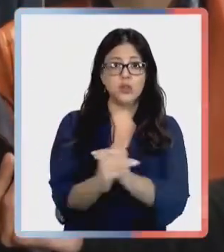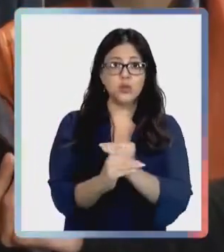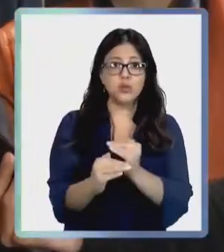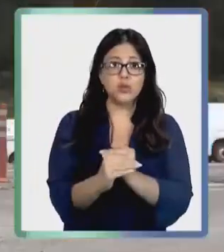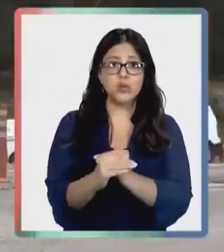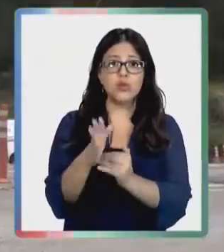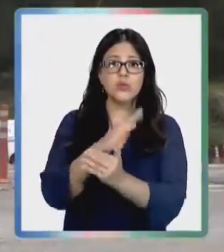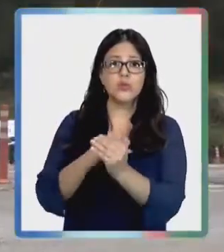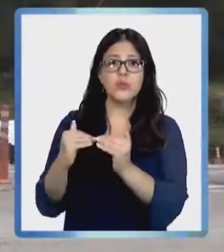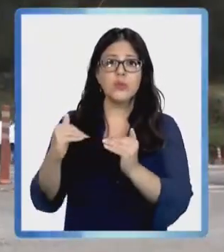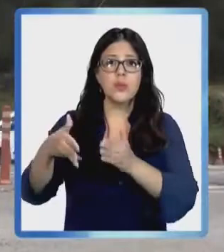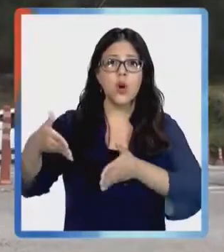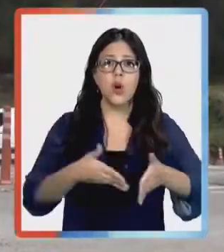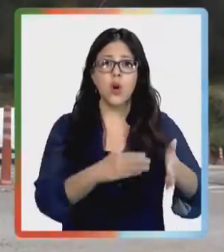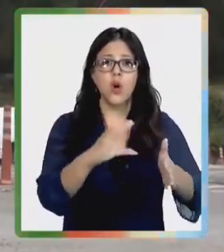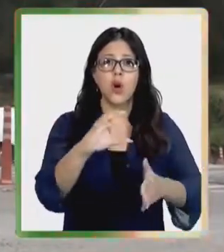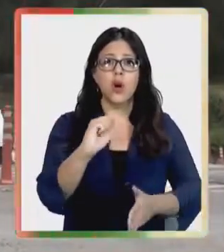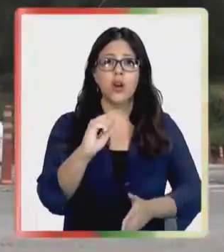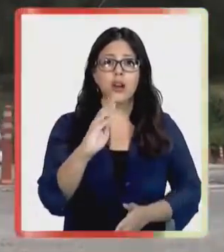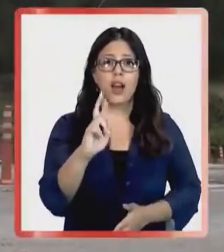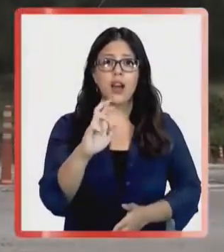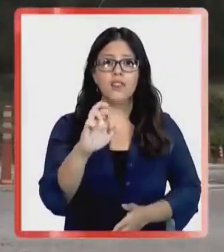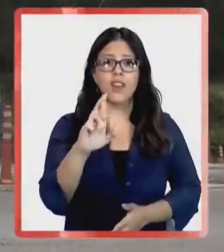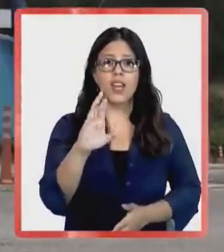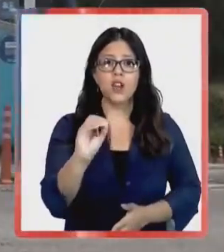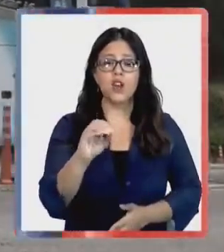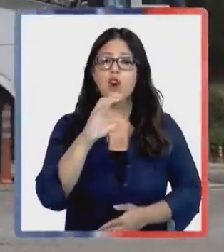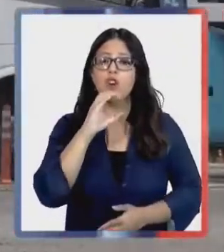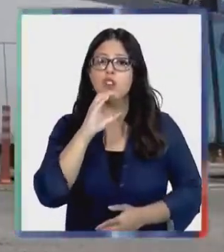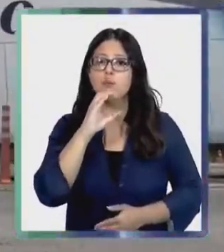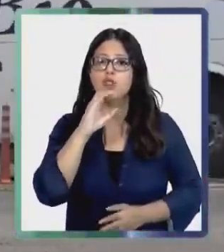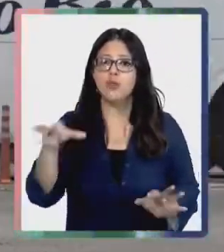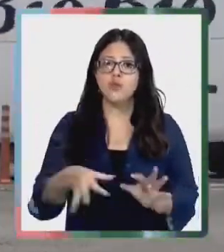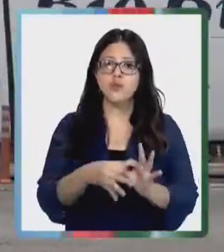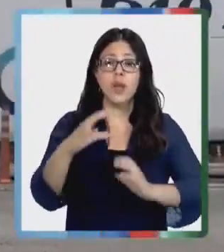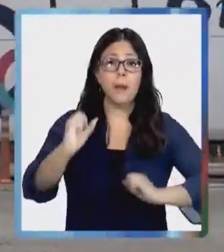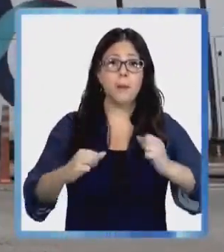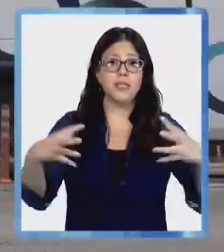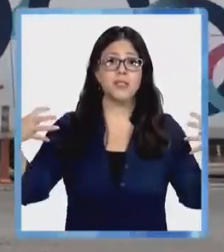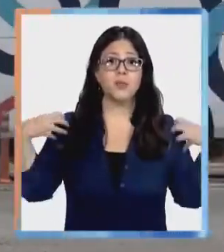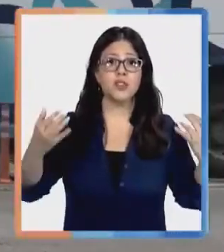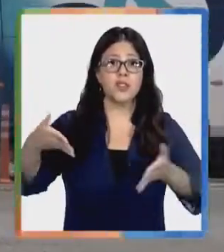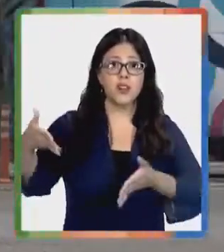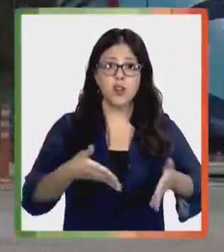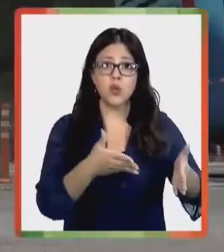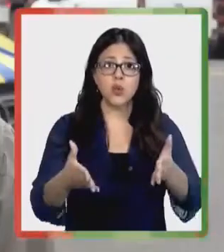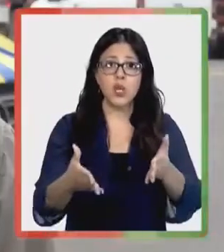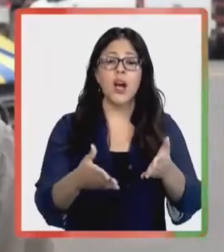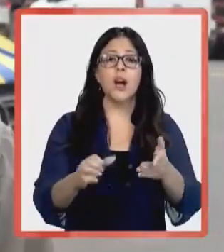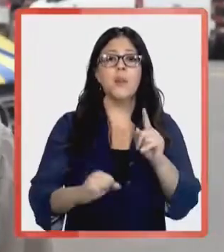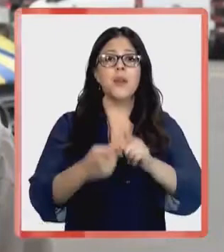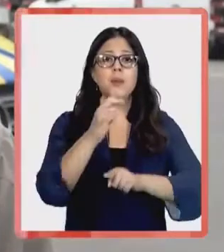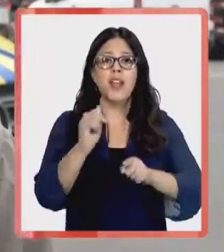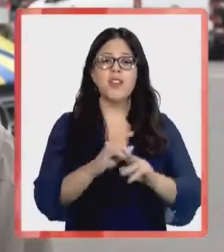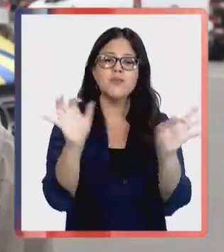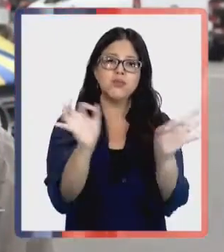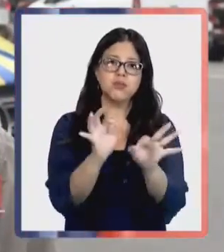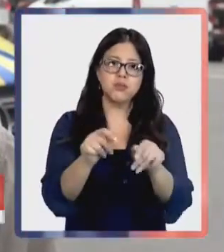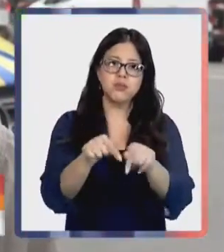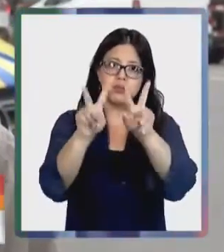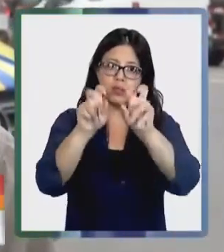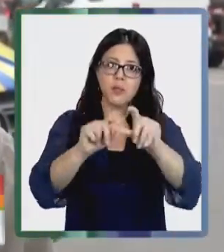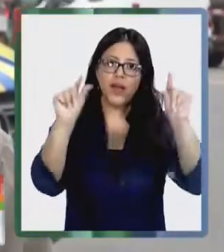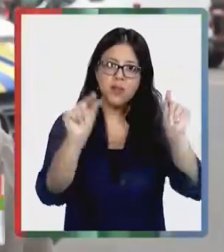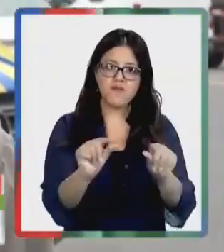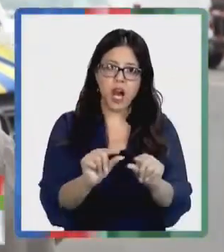Cabrero-Concepción. La concesionaria a cargo de la ruta se refirió por primera vez a la rebaja. Lo concreto es que la